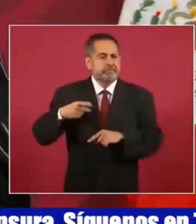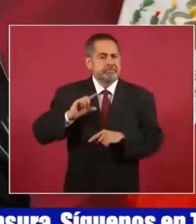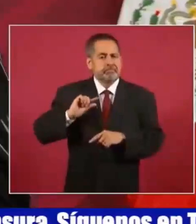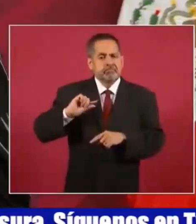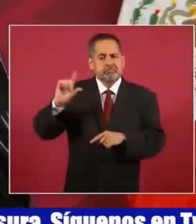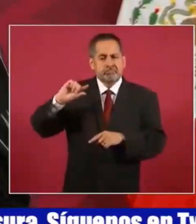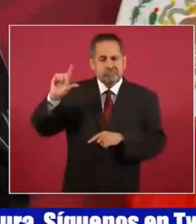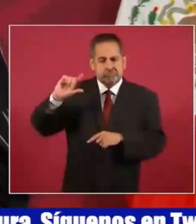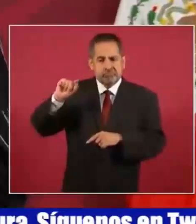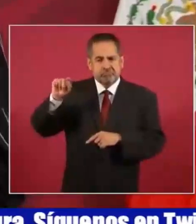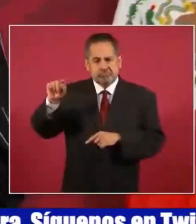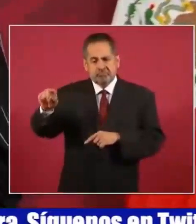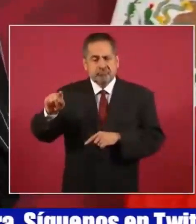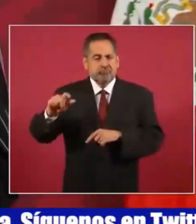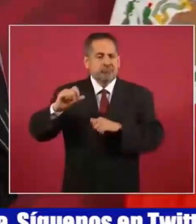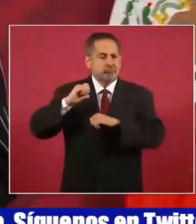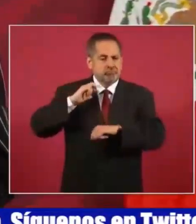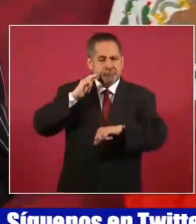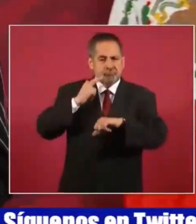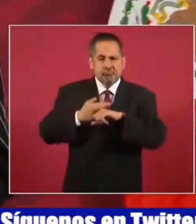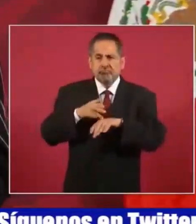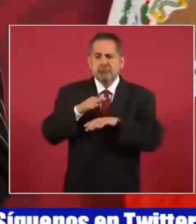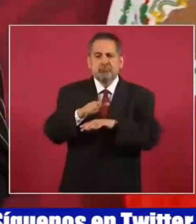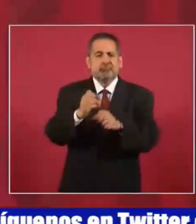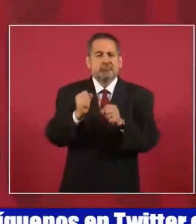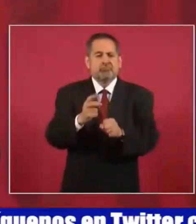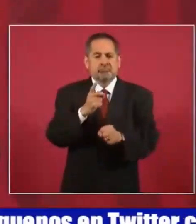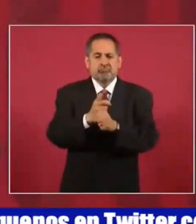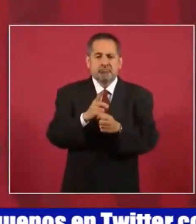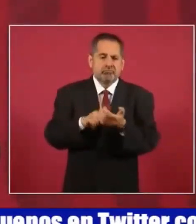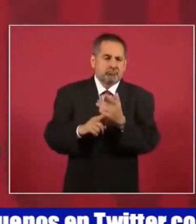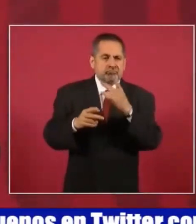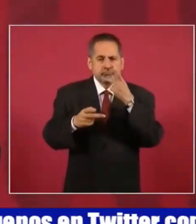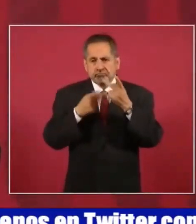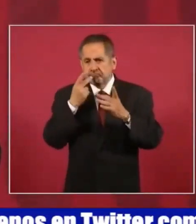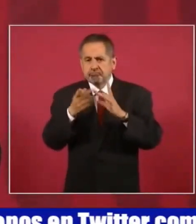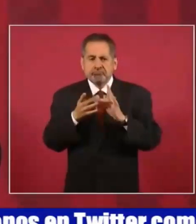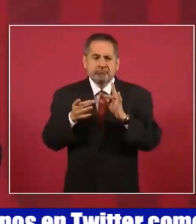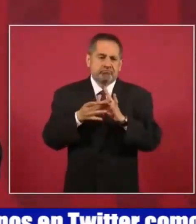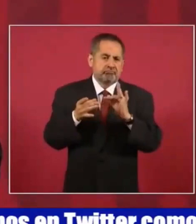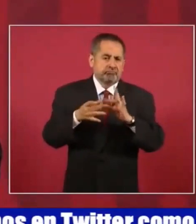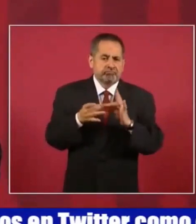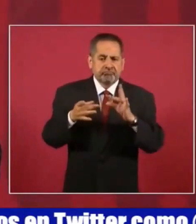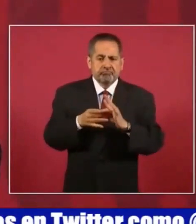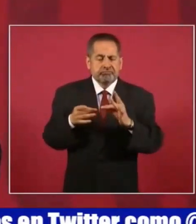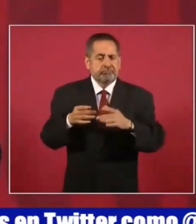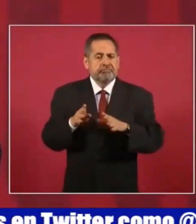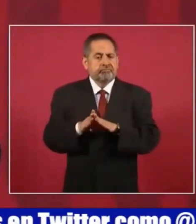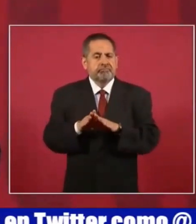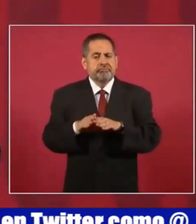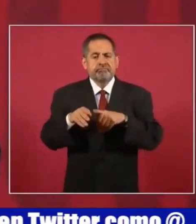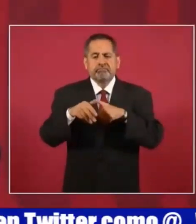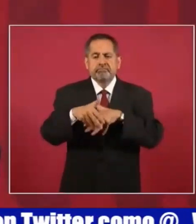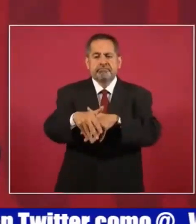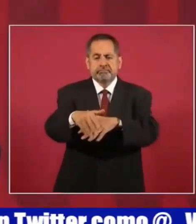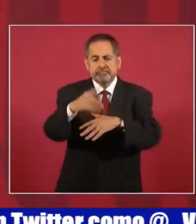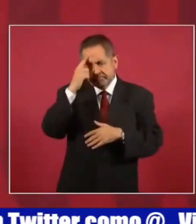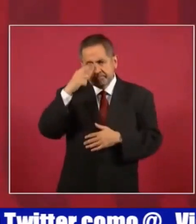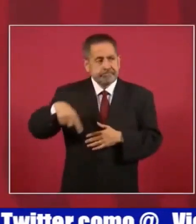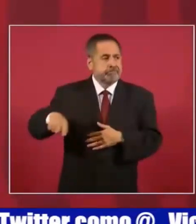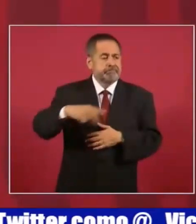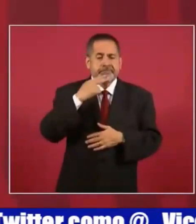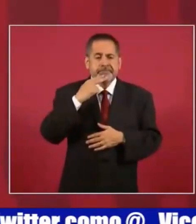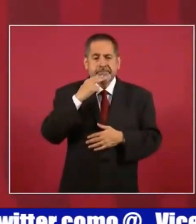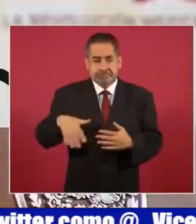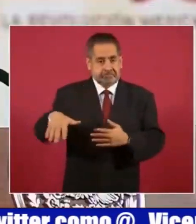gente quiere es seguridad. Y es algo que pues se está exigiendo y algo que les puede llegar muy mal, les